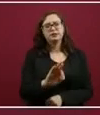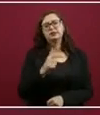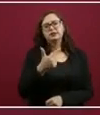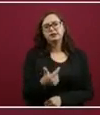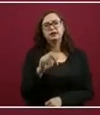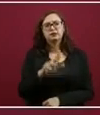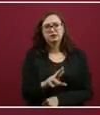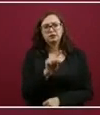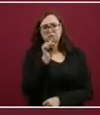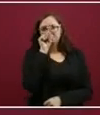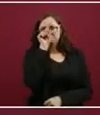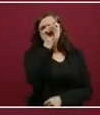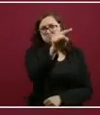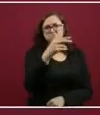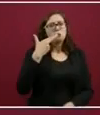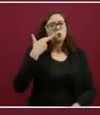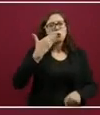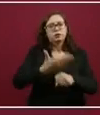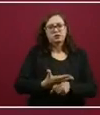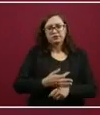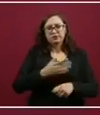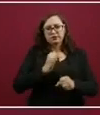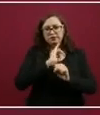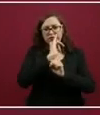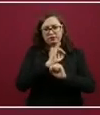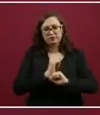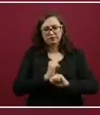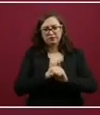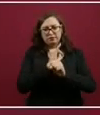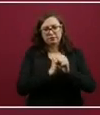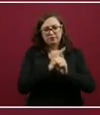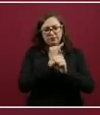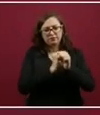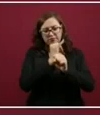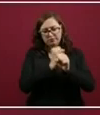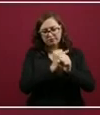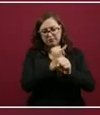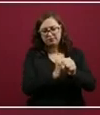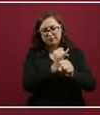está actuando, como